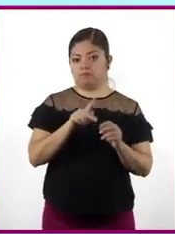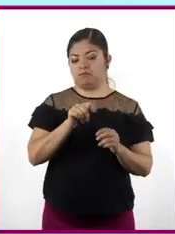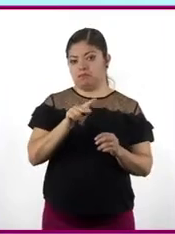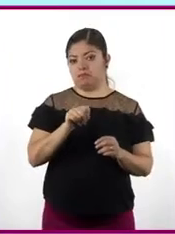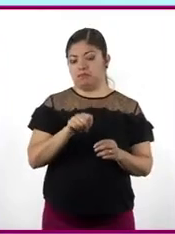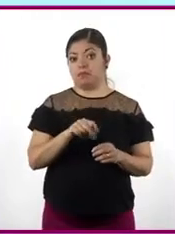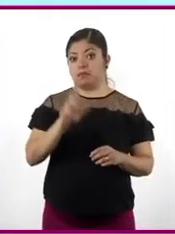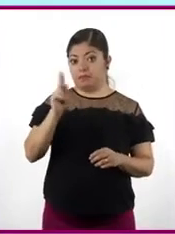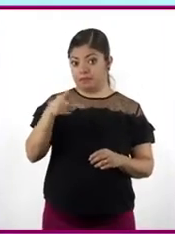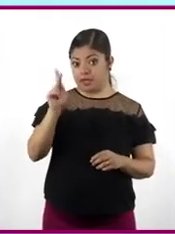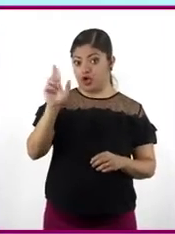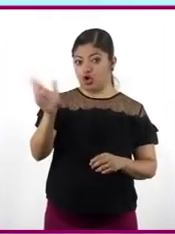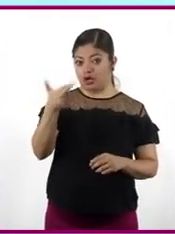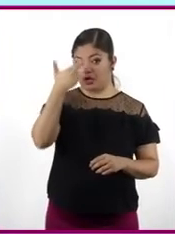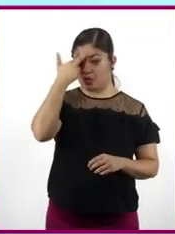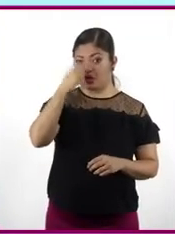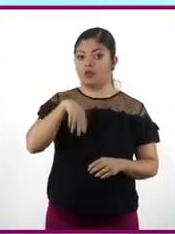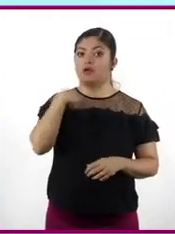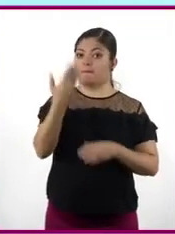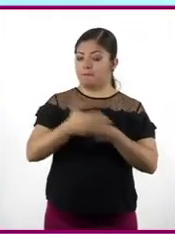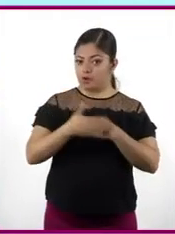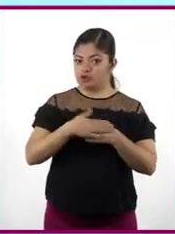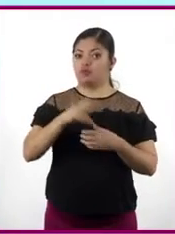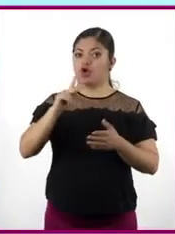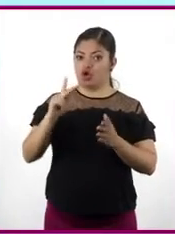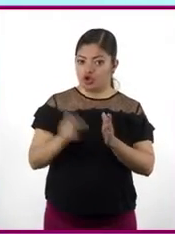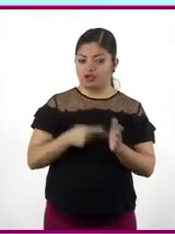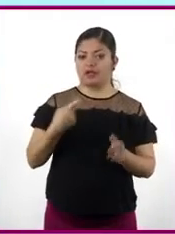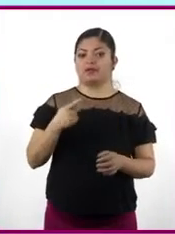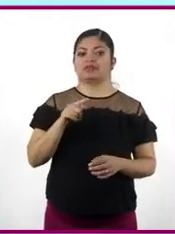que tendremos en breve una nueva cita con la